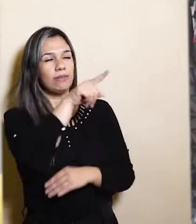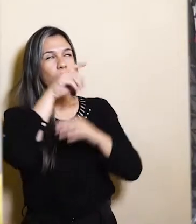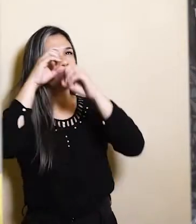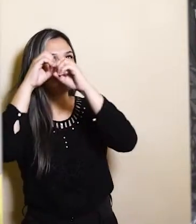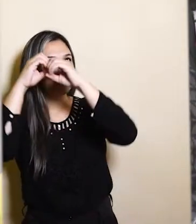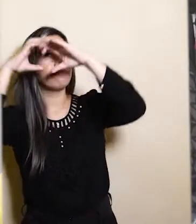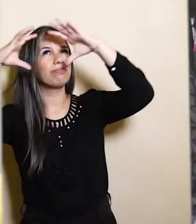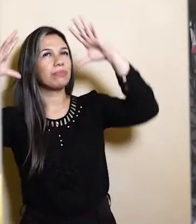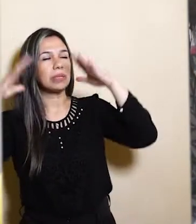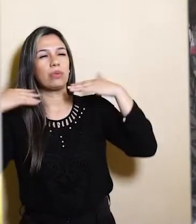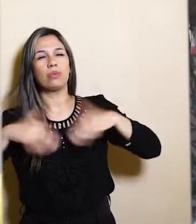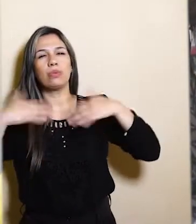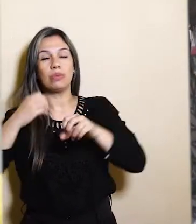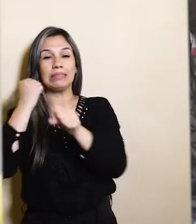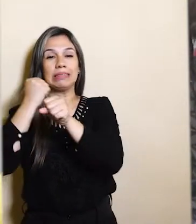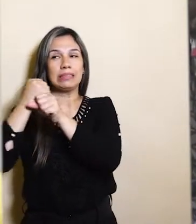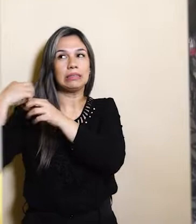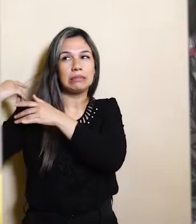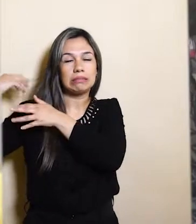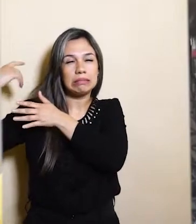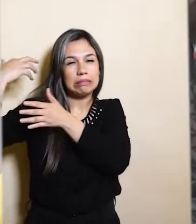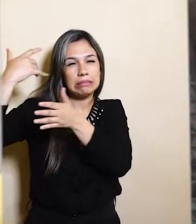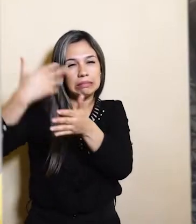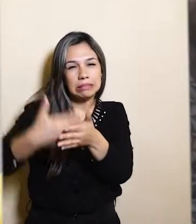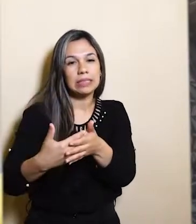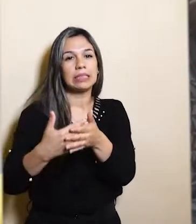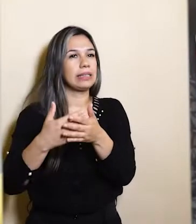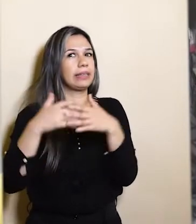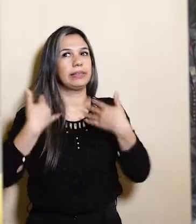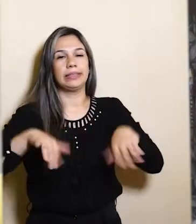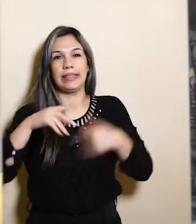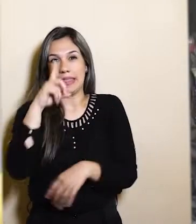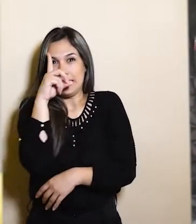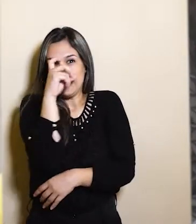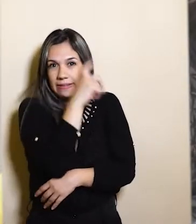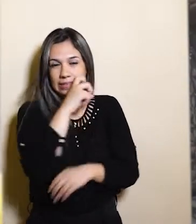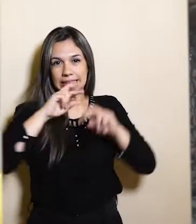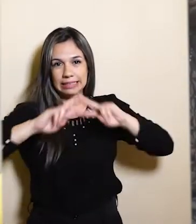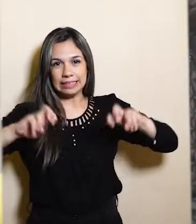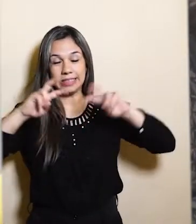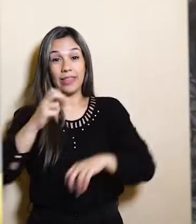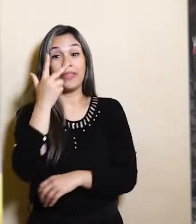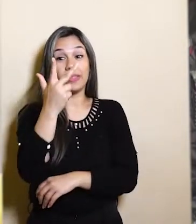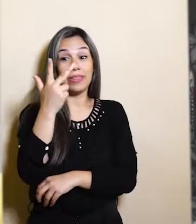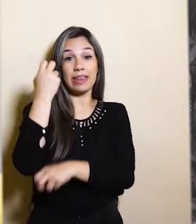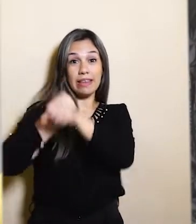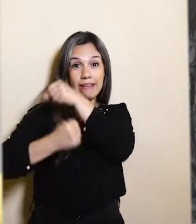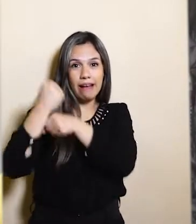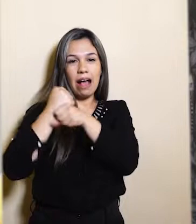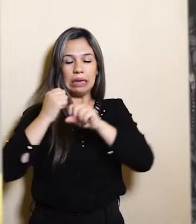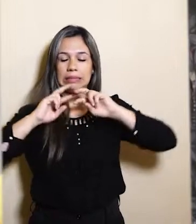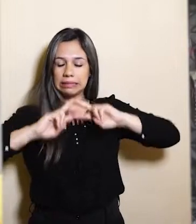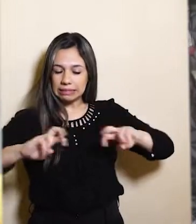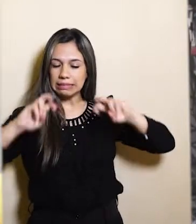por todo el trabajo y la trayectoria que tienes, que ha sido una investigación sumamente compleja. Nosotros llevamos 3 años de investigación para poder llegar a